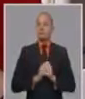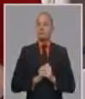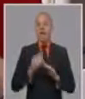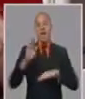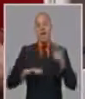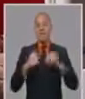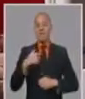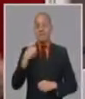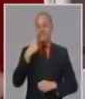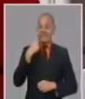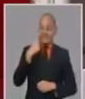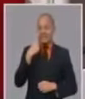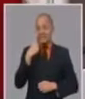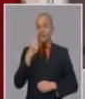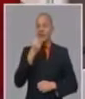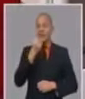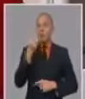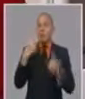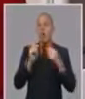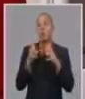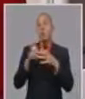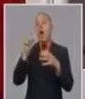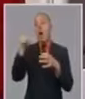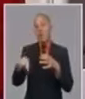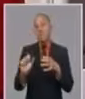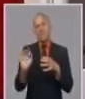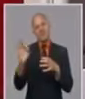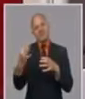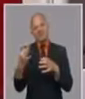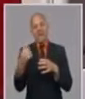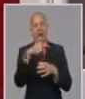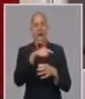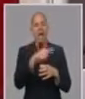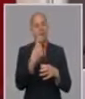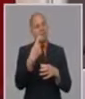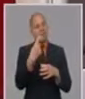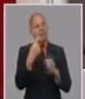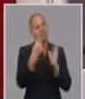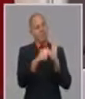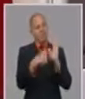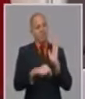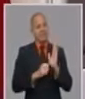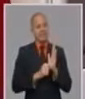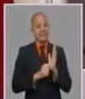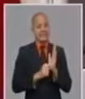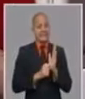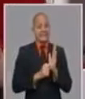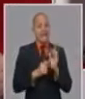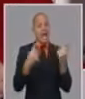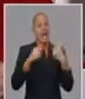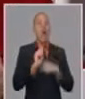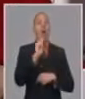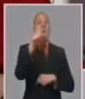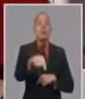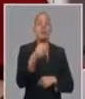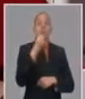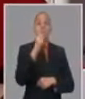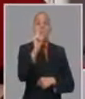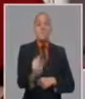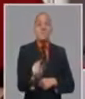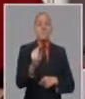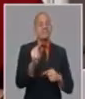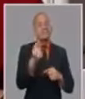en un lugar que se puede estar haciendo mejor que en otro, que en un lugar todavía tenemos que seguir con más profundidad un caso que otro, porque aquí